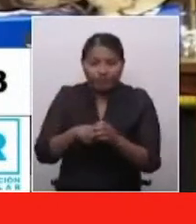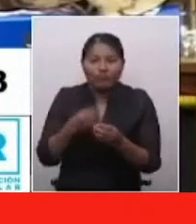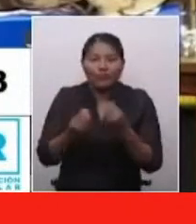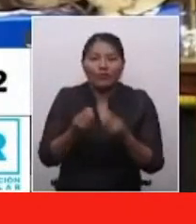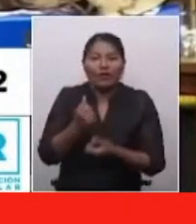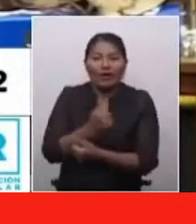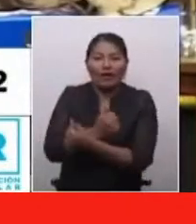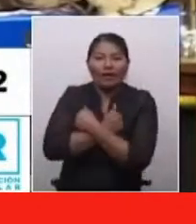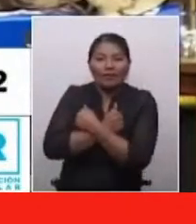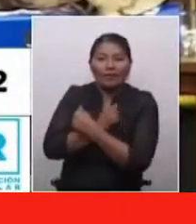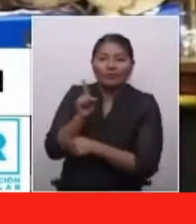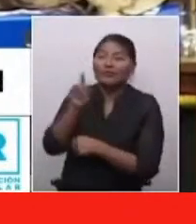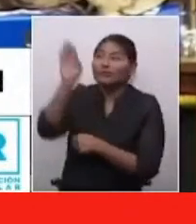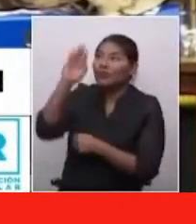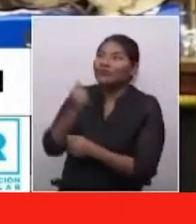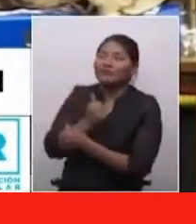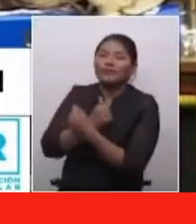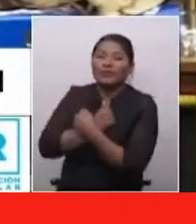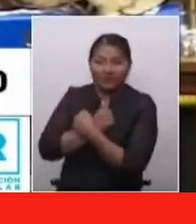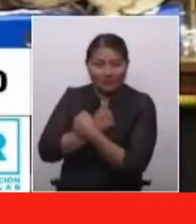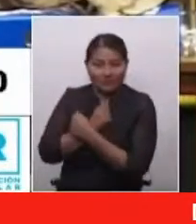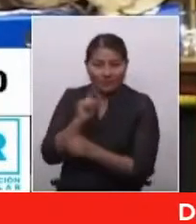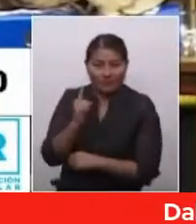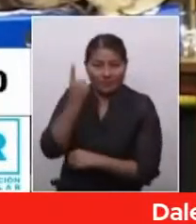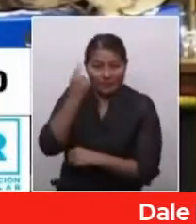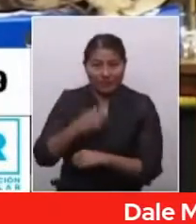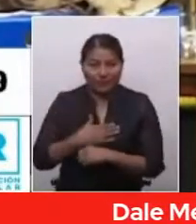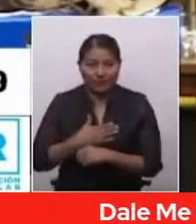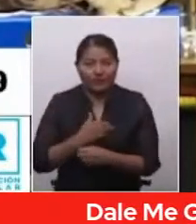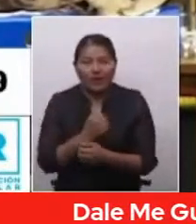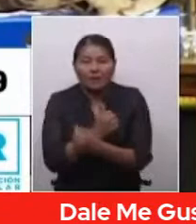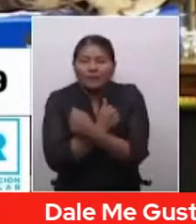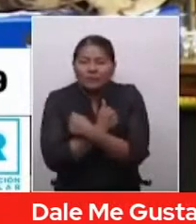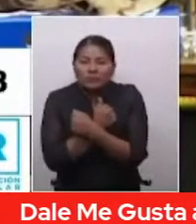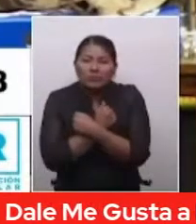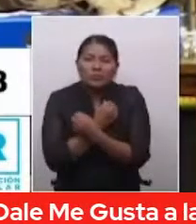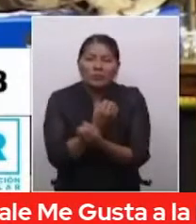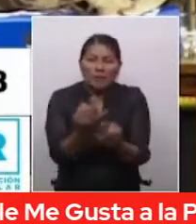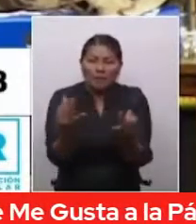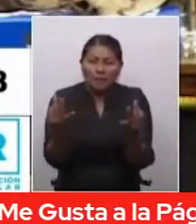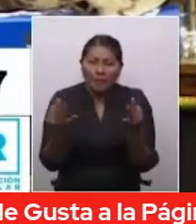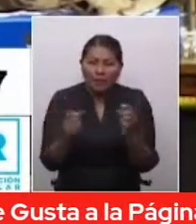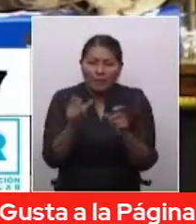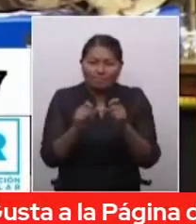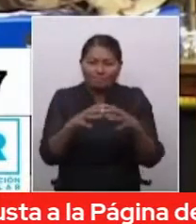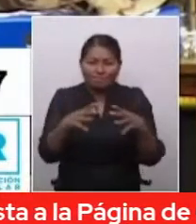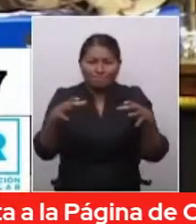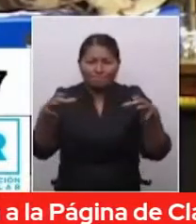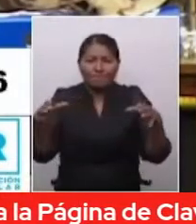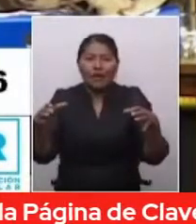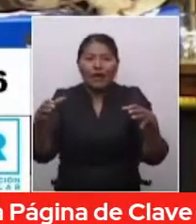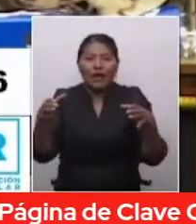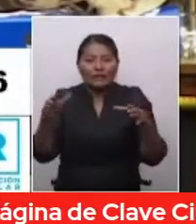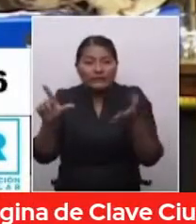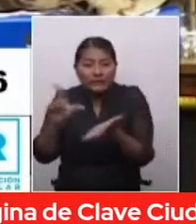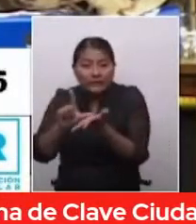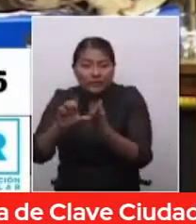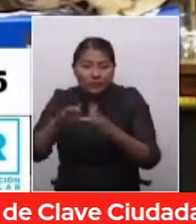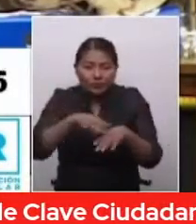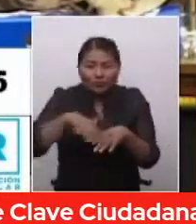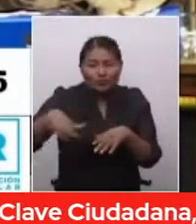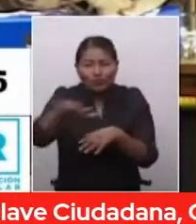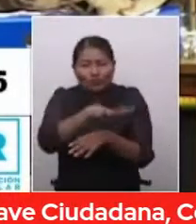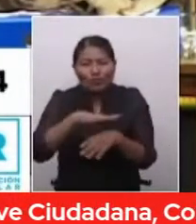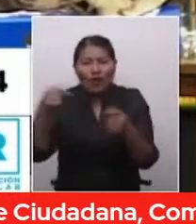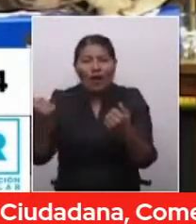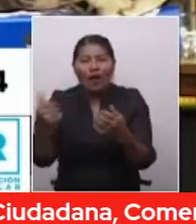Dios, primero. Por amor a esos millones de limeños que están